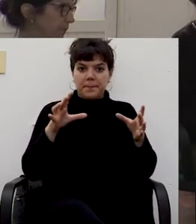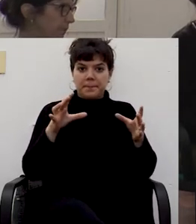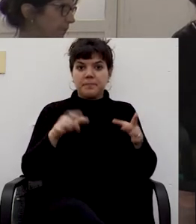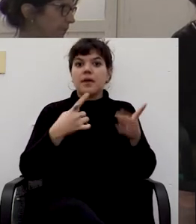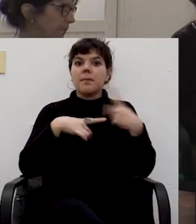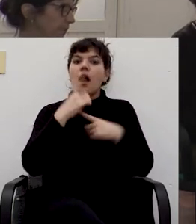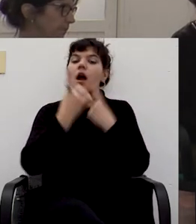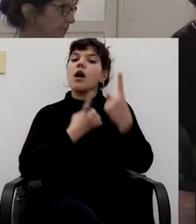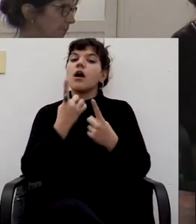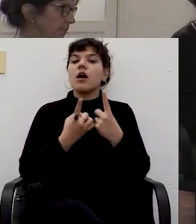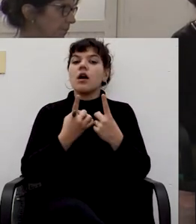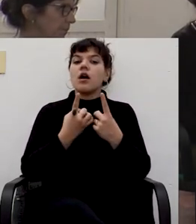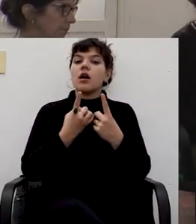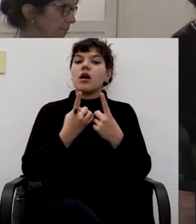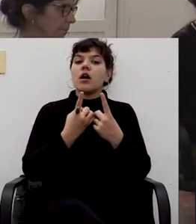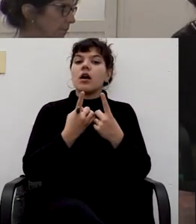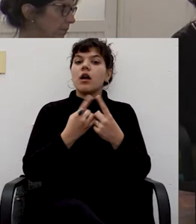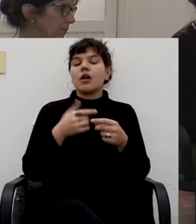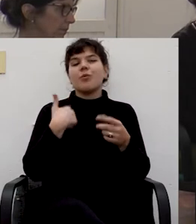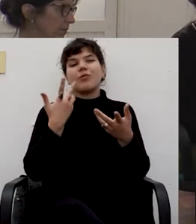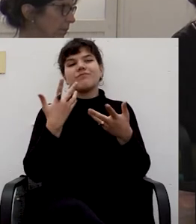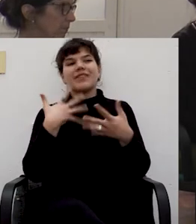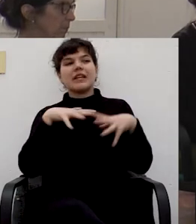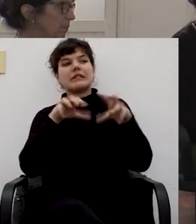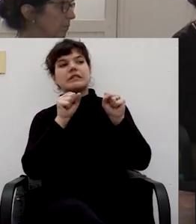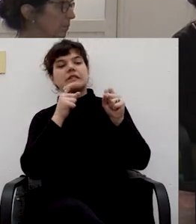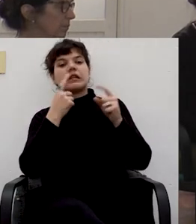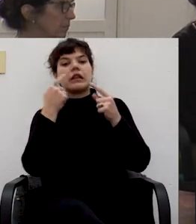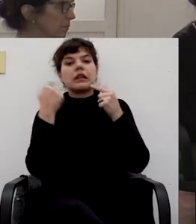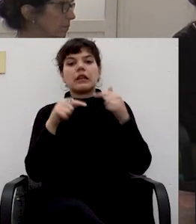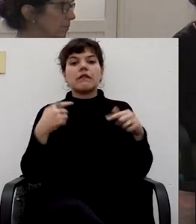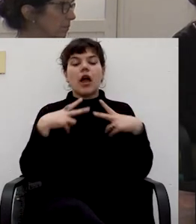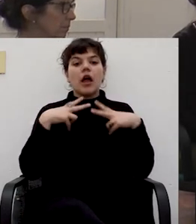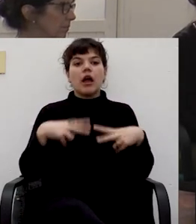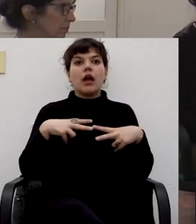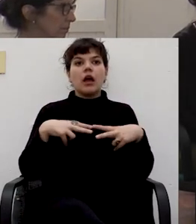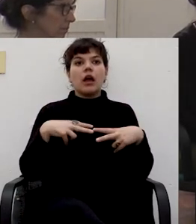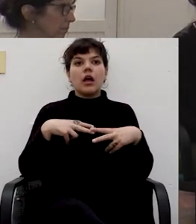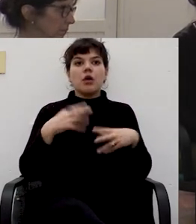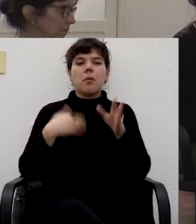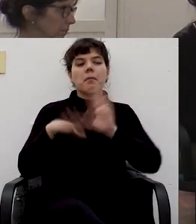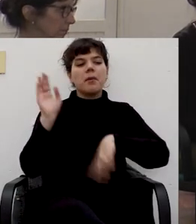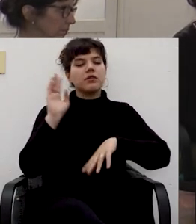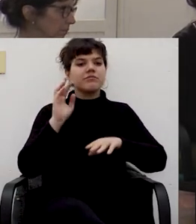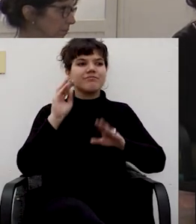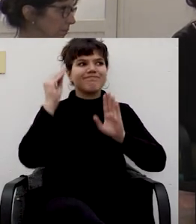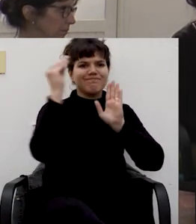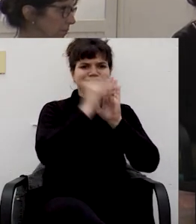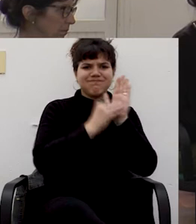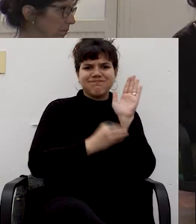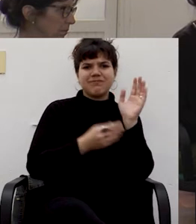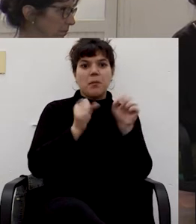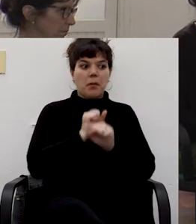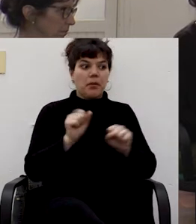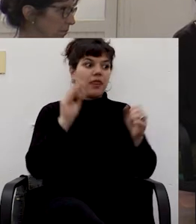en algunos otros ha tenido algunas interpretaciones que han llevado a acciones como que tengan más pasos para poder inscribirse que una persona que no